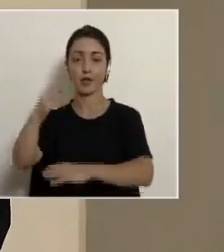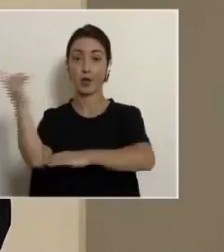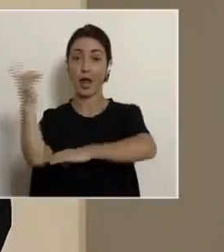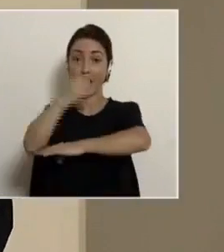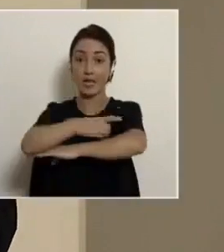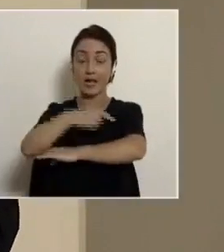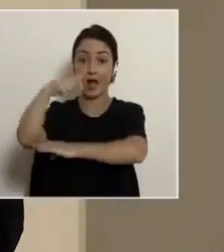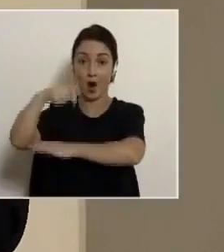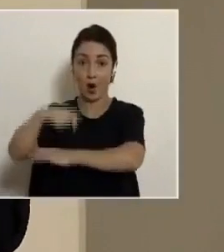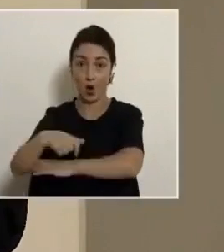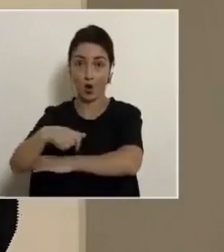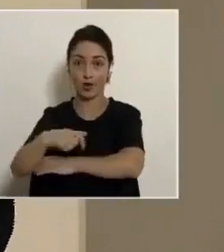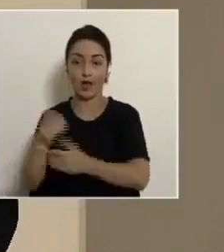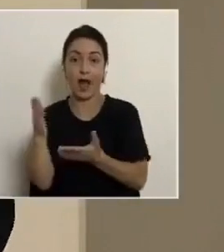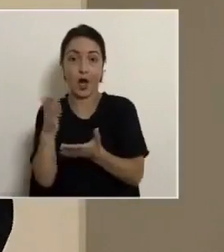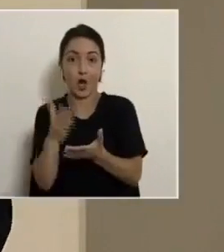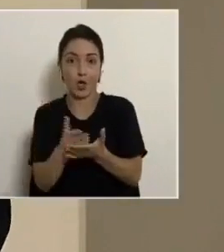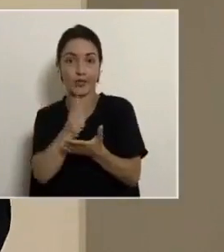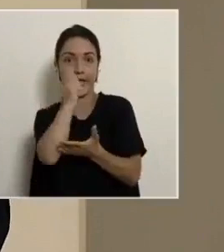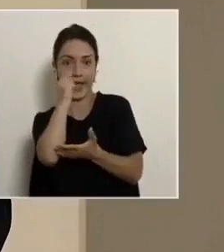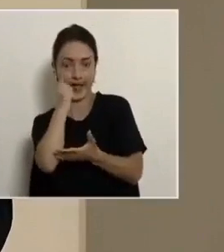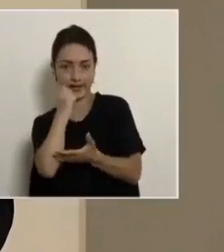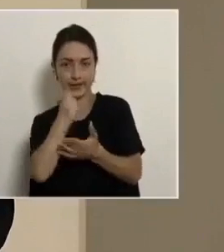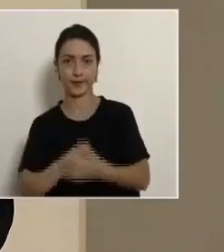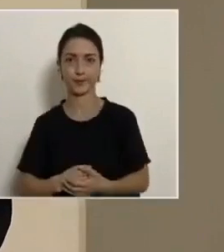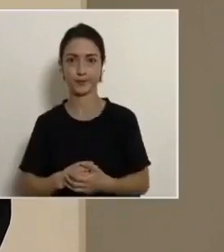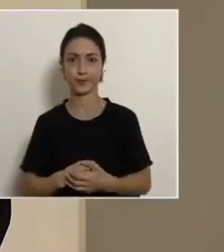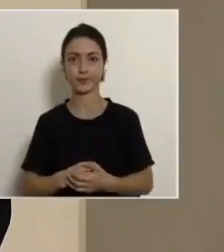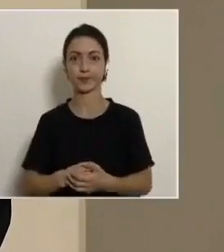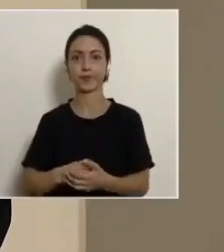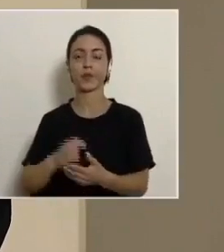hoy, al corte de ayer para ser exactos,